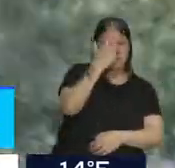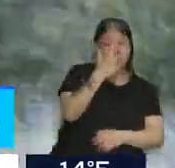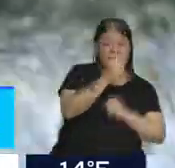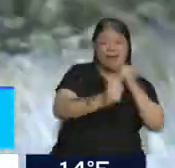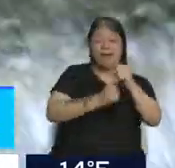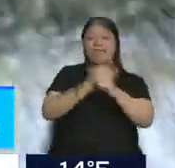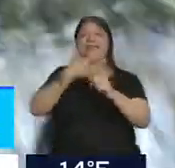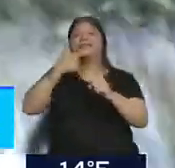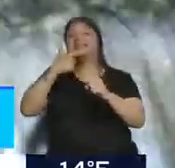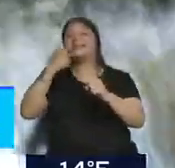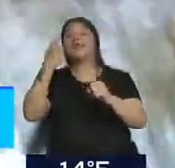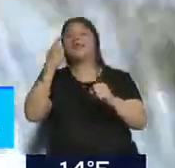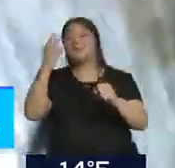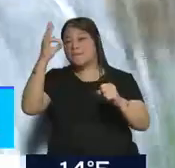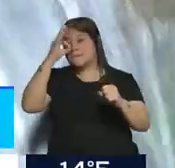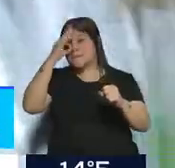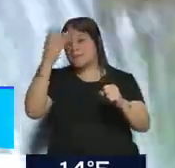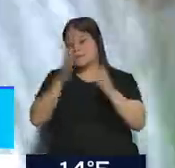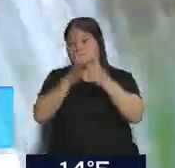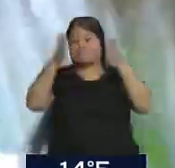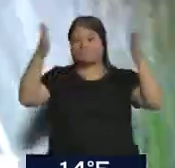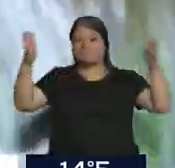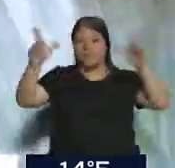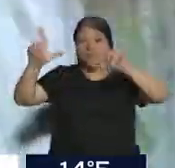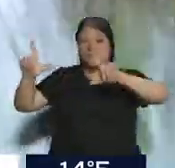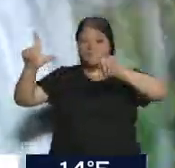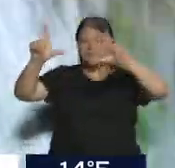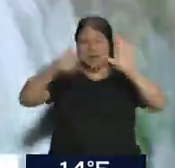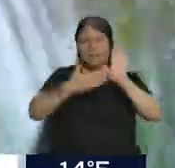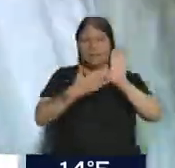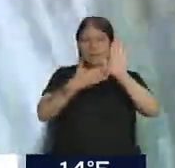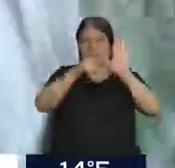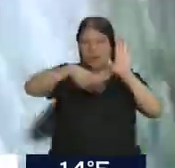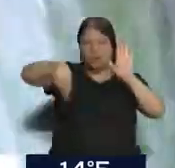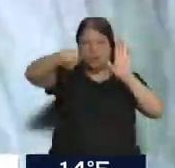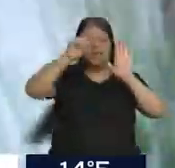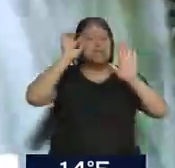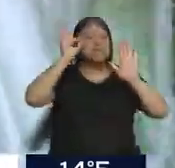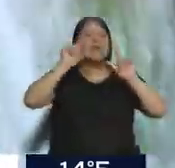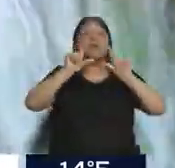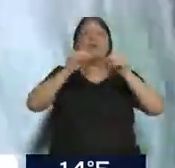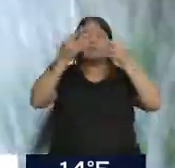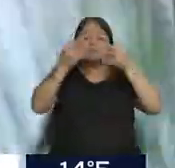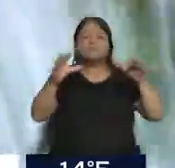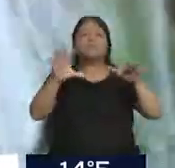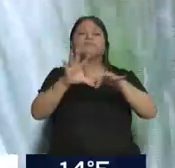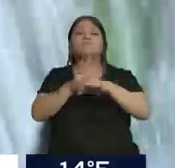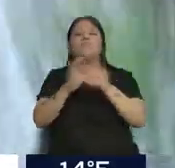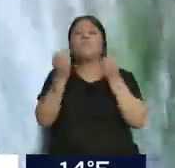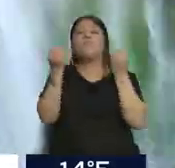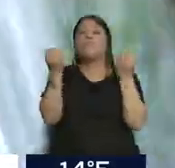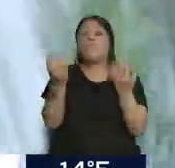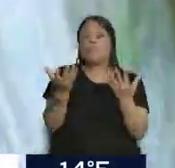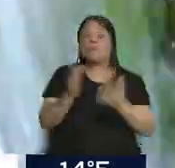septiembre de 2024. Bueno, lo repasamos en las siguientes placas entonces para saber cuáles serán los números en definitiva y por qué es que